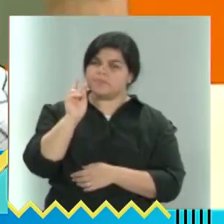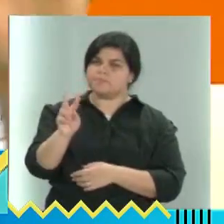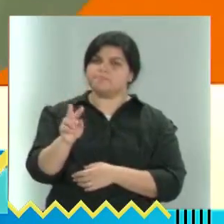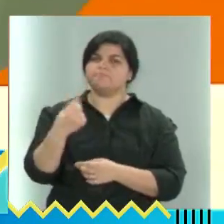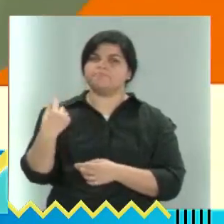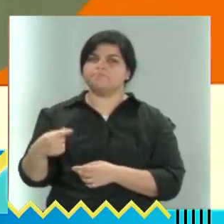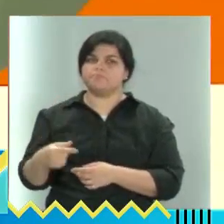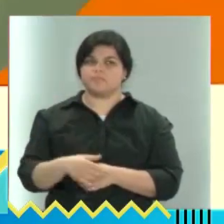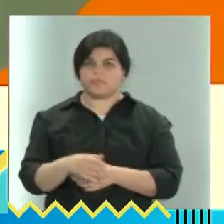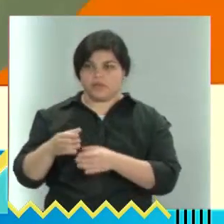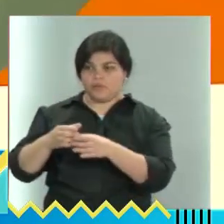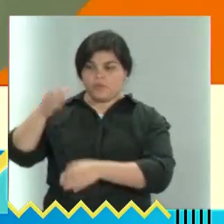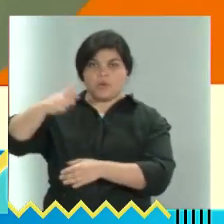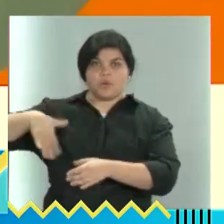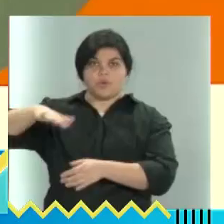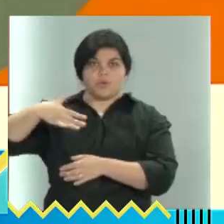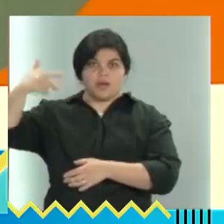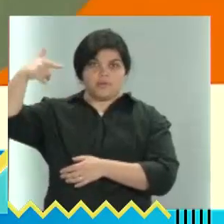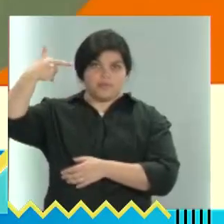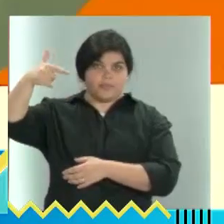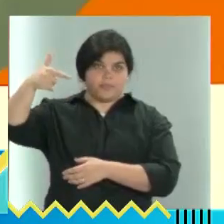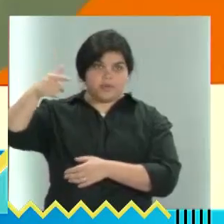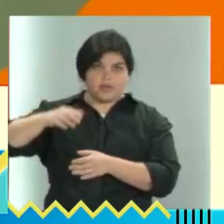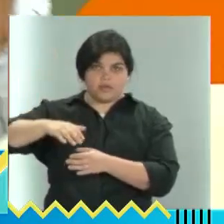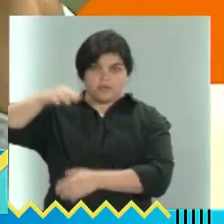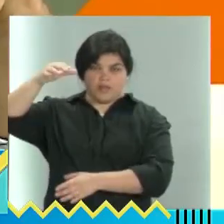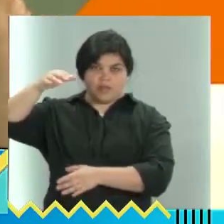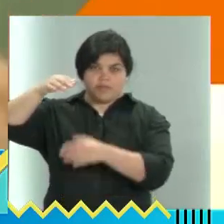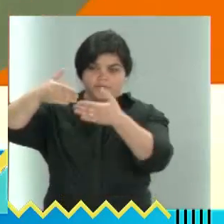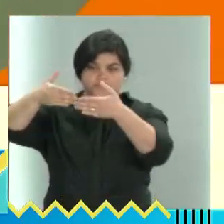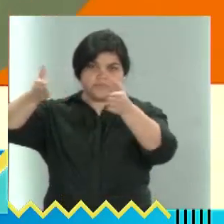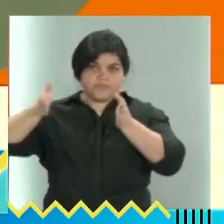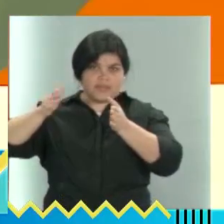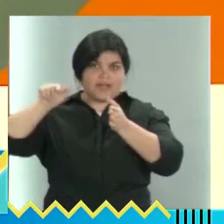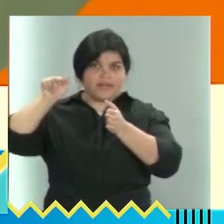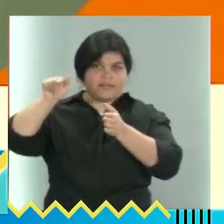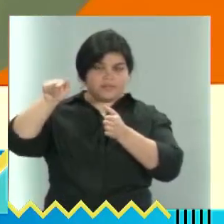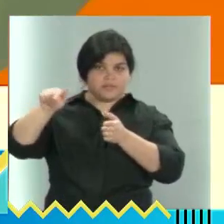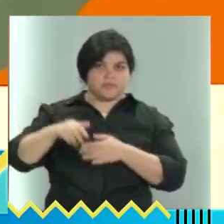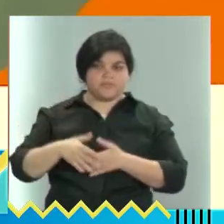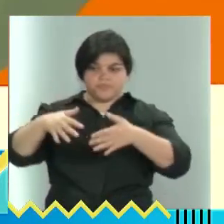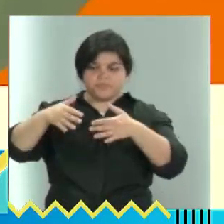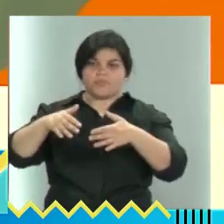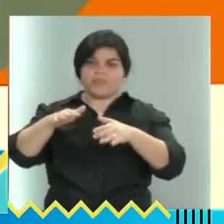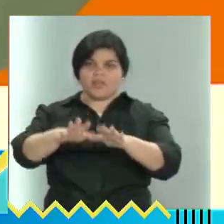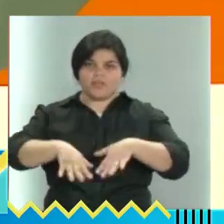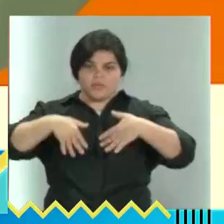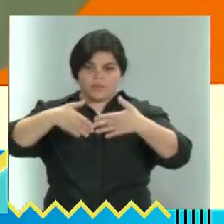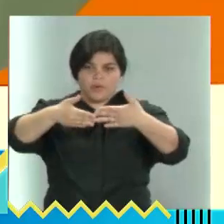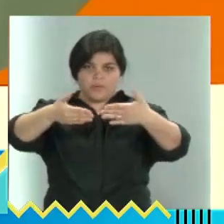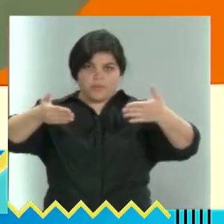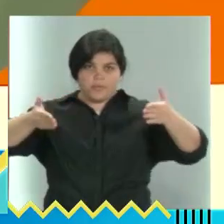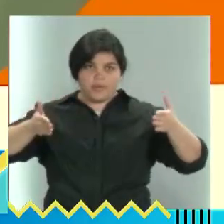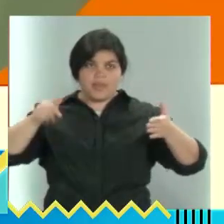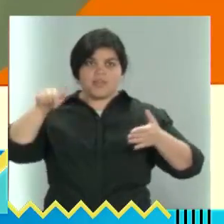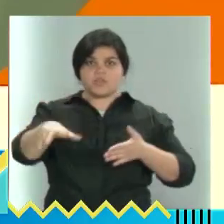la torre de transmisión que sostiene el alero de la tribuna. Bueno, ese estadio lo